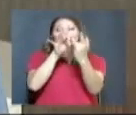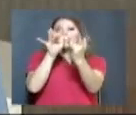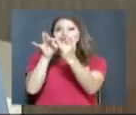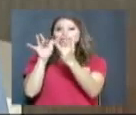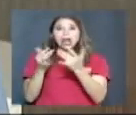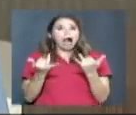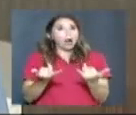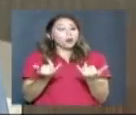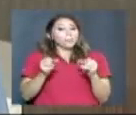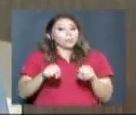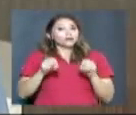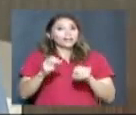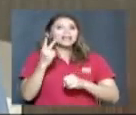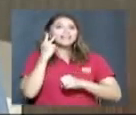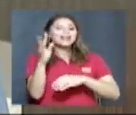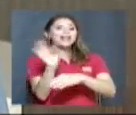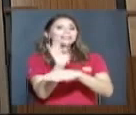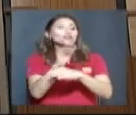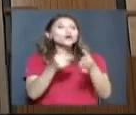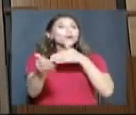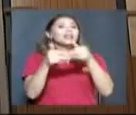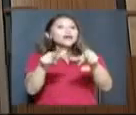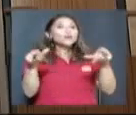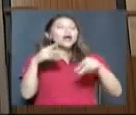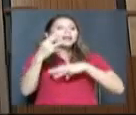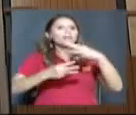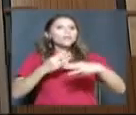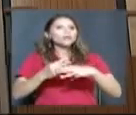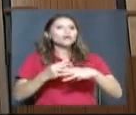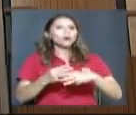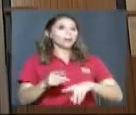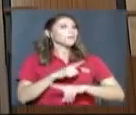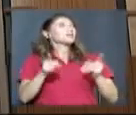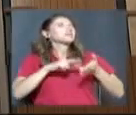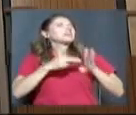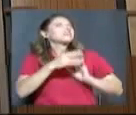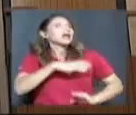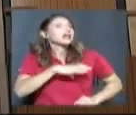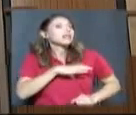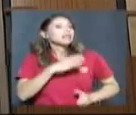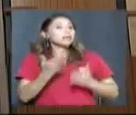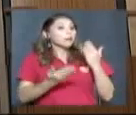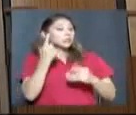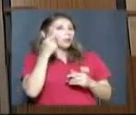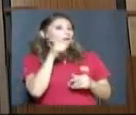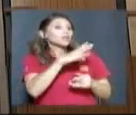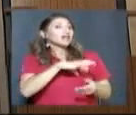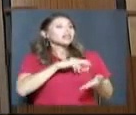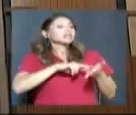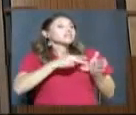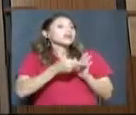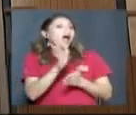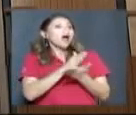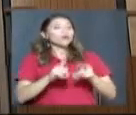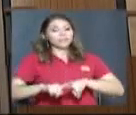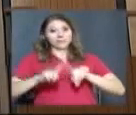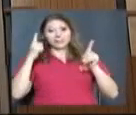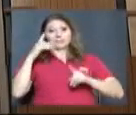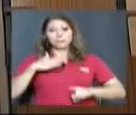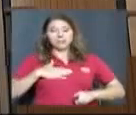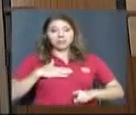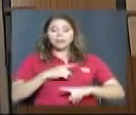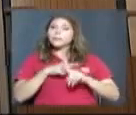cualquier lugar del mundo. Lo que es calidad, lo que puede ser para usted puede ser diferente para mí. Por supuesto. Entonces es muy complejo y la preocupación de nosotros es no